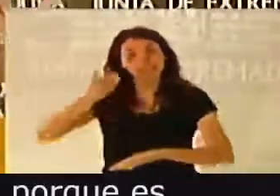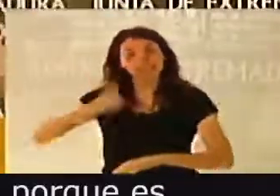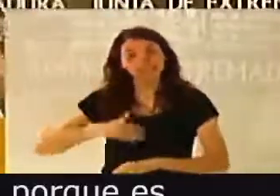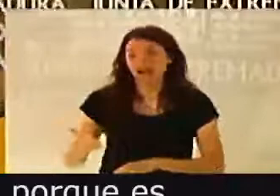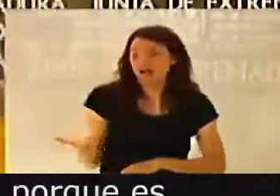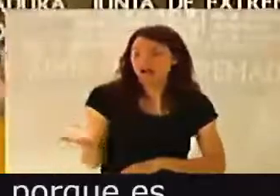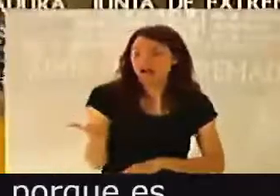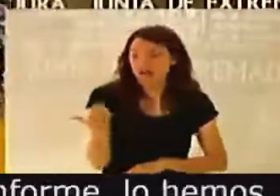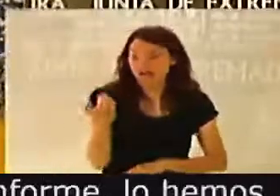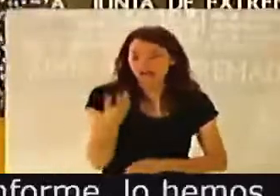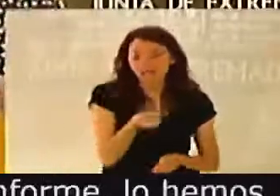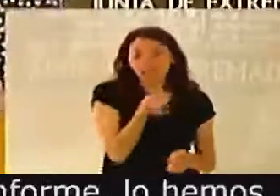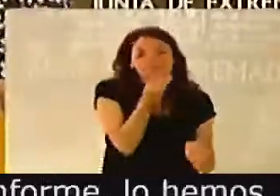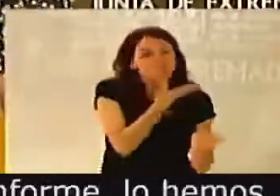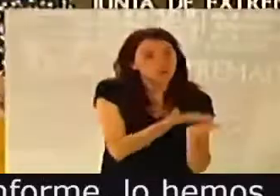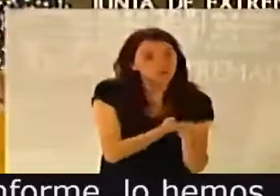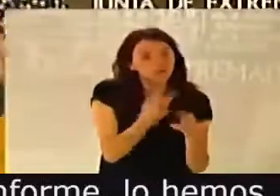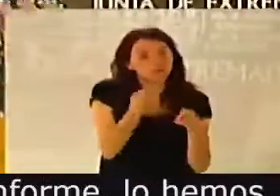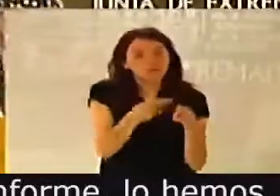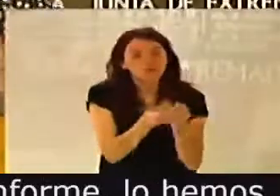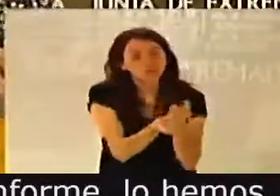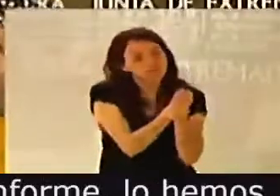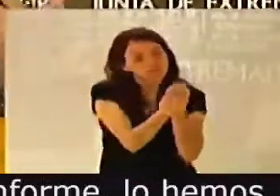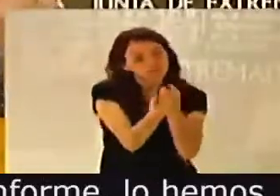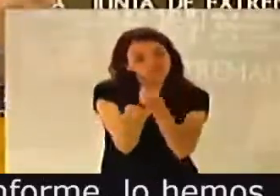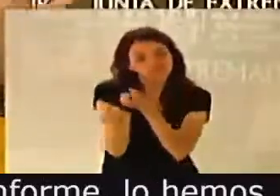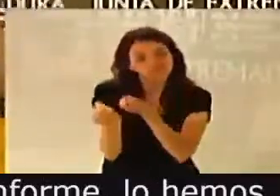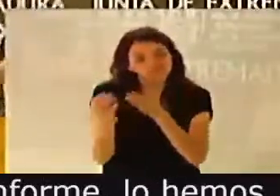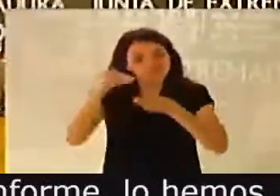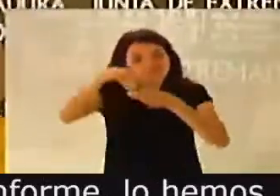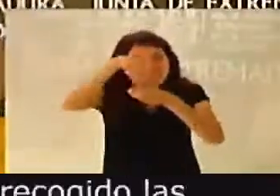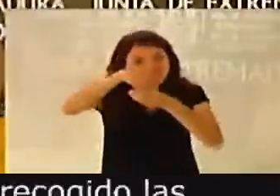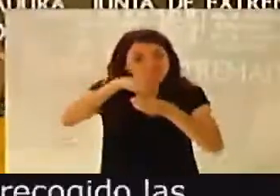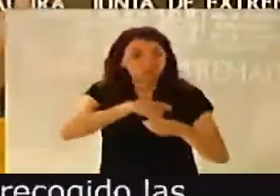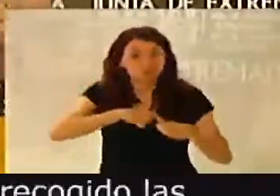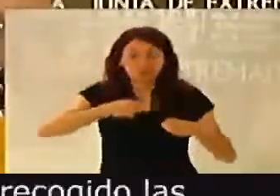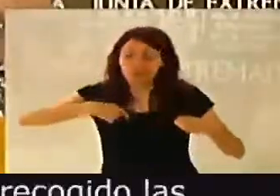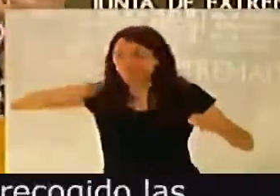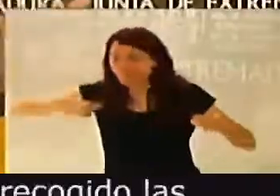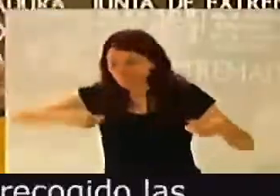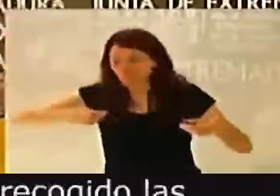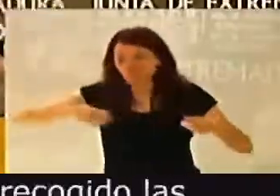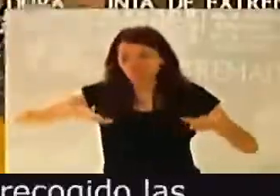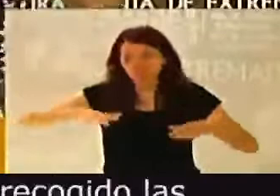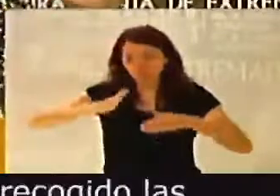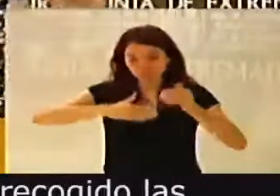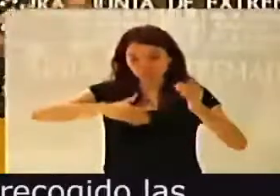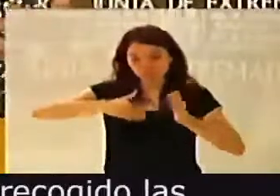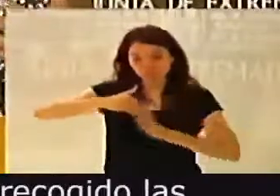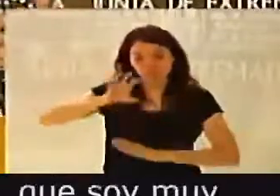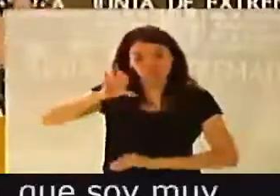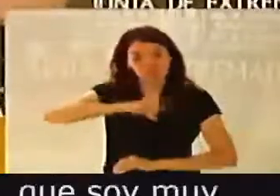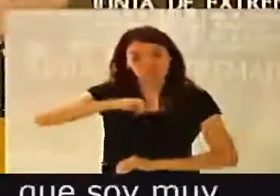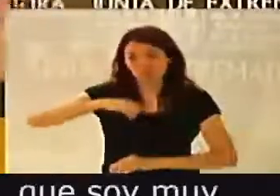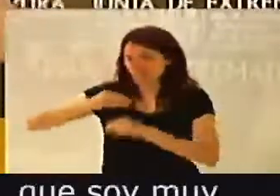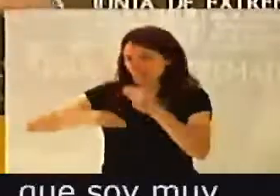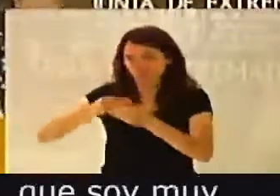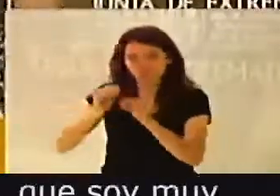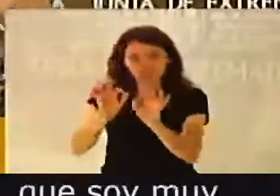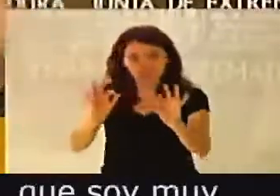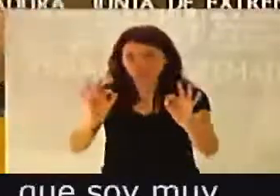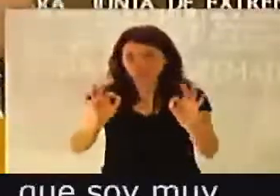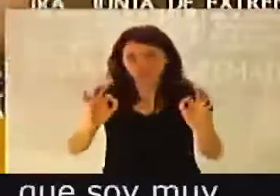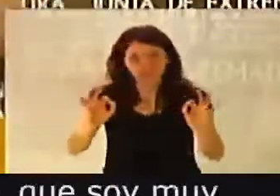y recogido las propuestas de los grupos políticos en la comisión, que yo soy muy pesada con esto, pero esto no lo hace ninguna comunidad autónoma. Esto de ir